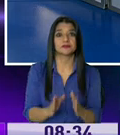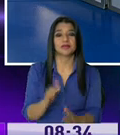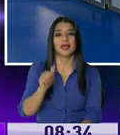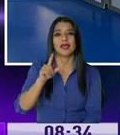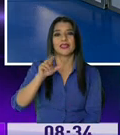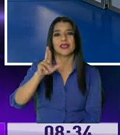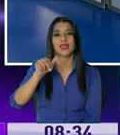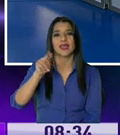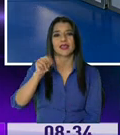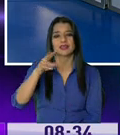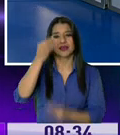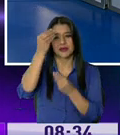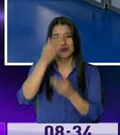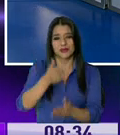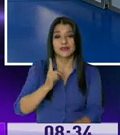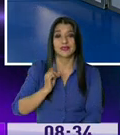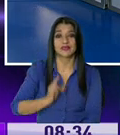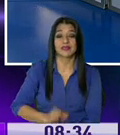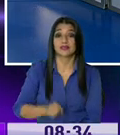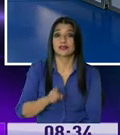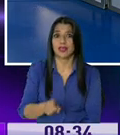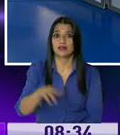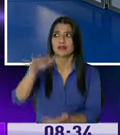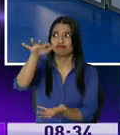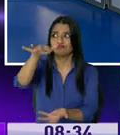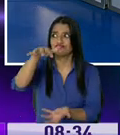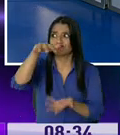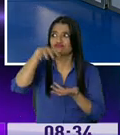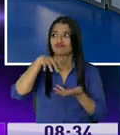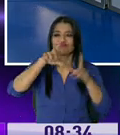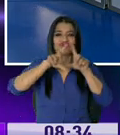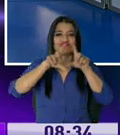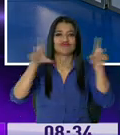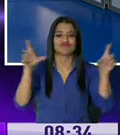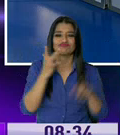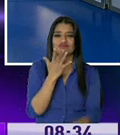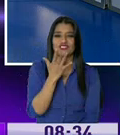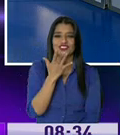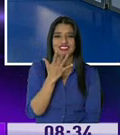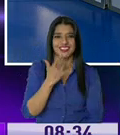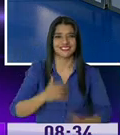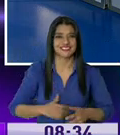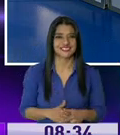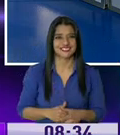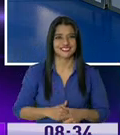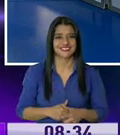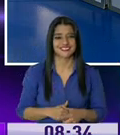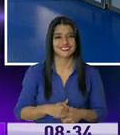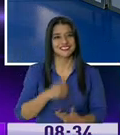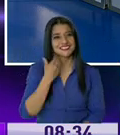para que nos cuente los detalles de esta gran donación que hace la empresa La Favorita.